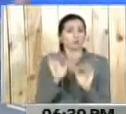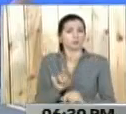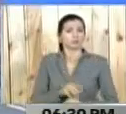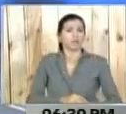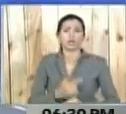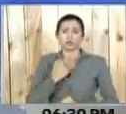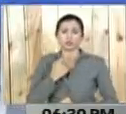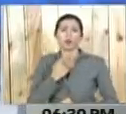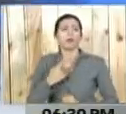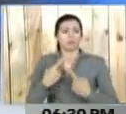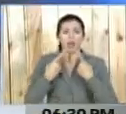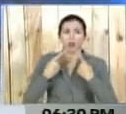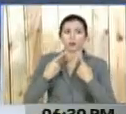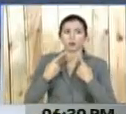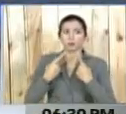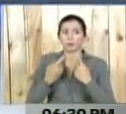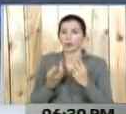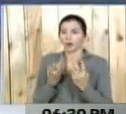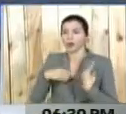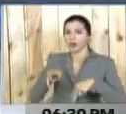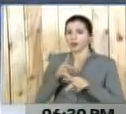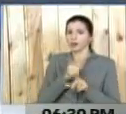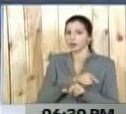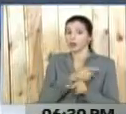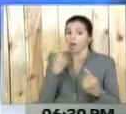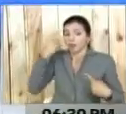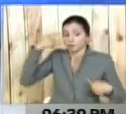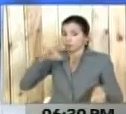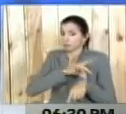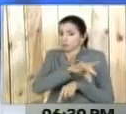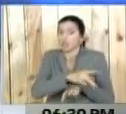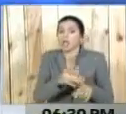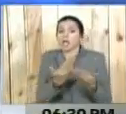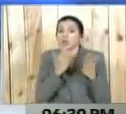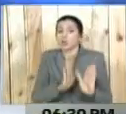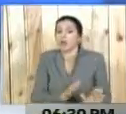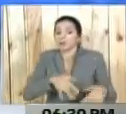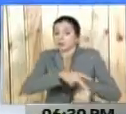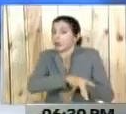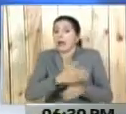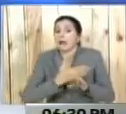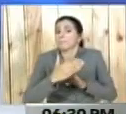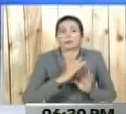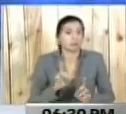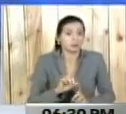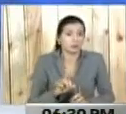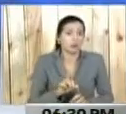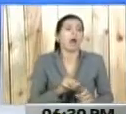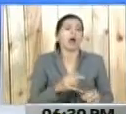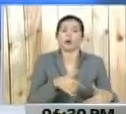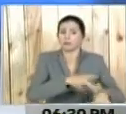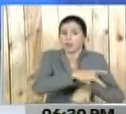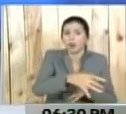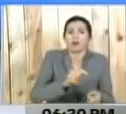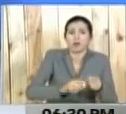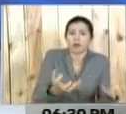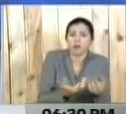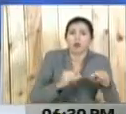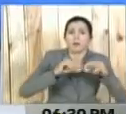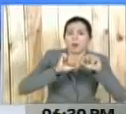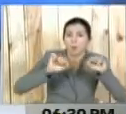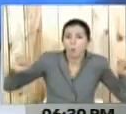no, nosotros estamos dialogando y los estudiantes son otra cosa, y que ellos prendan las calles, incendien la ciudad y pongan guayas otra